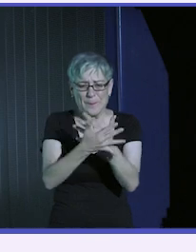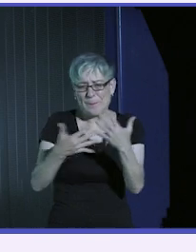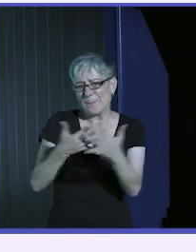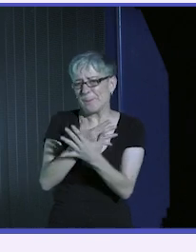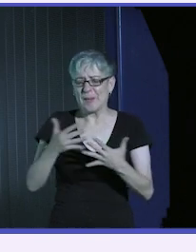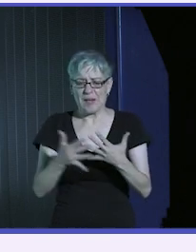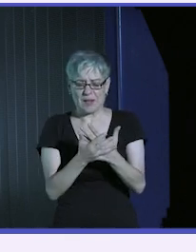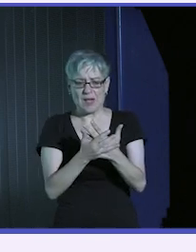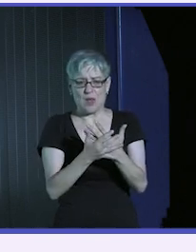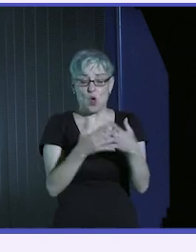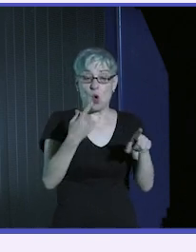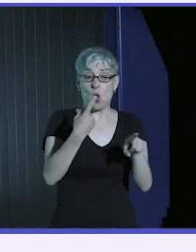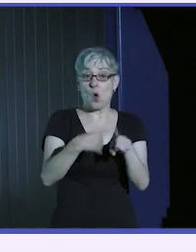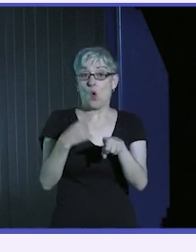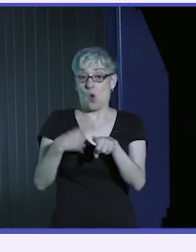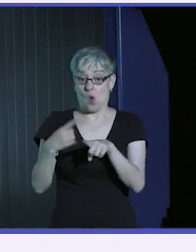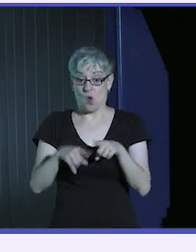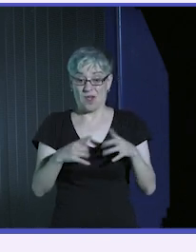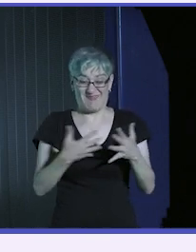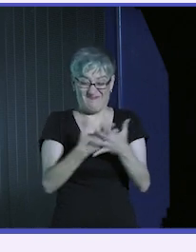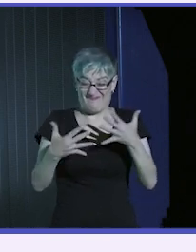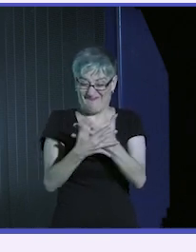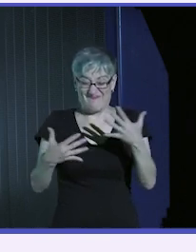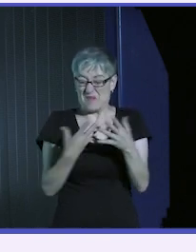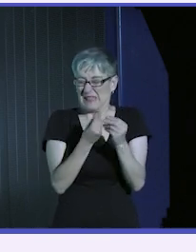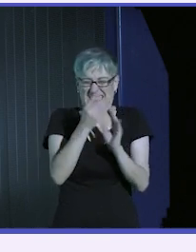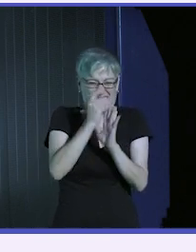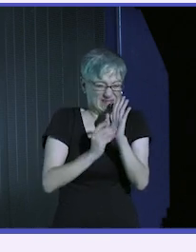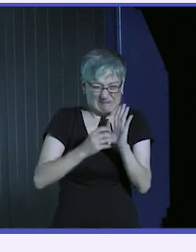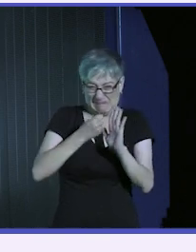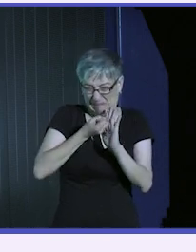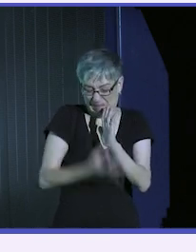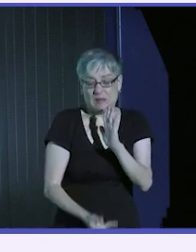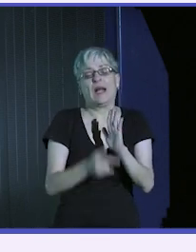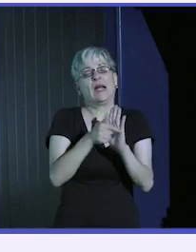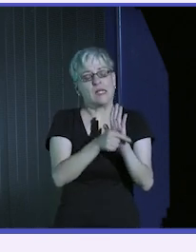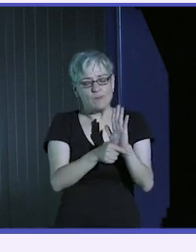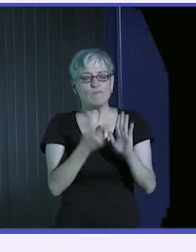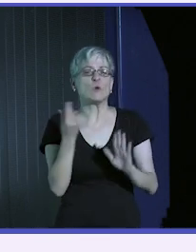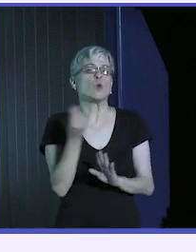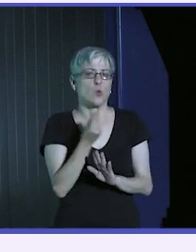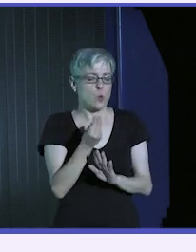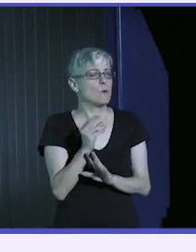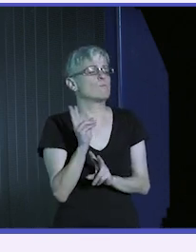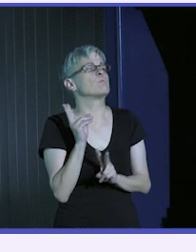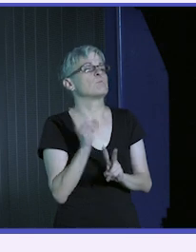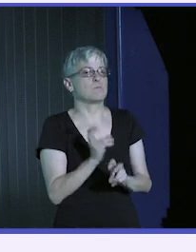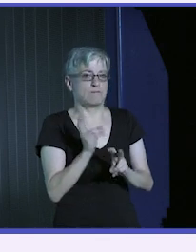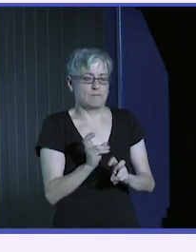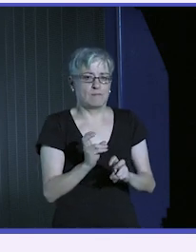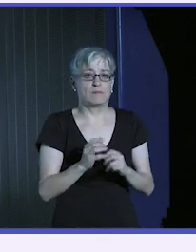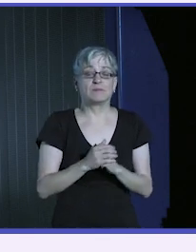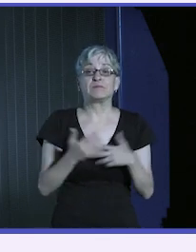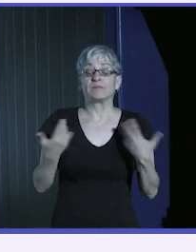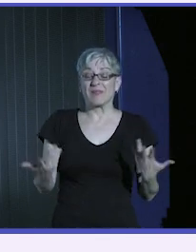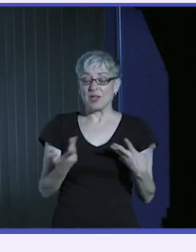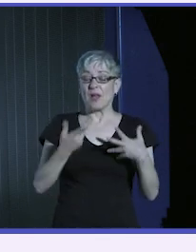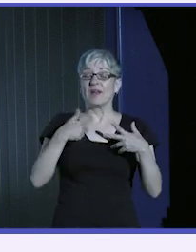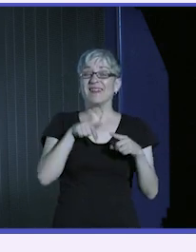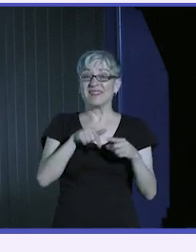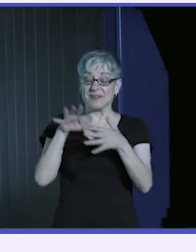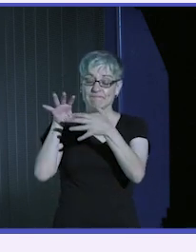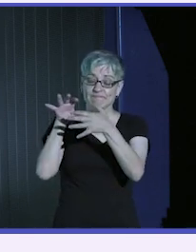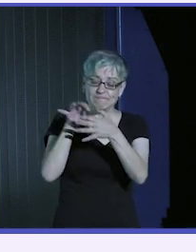cuales quantum es especialmente prometedor. Y ahí entra toda la parte de investigación de materiales.